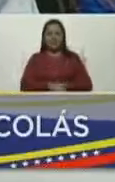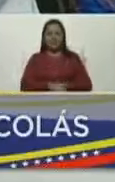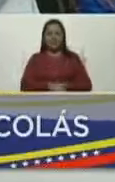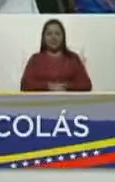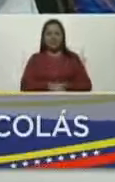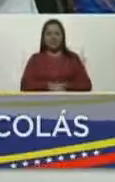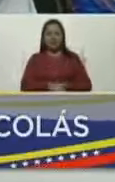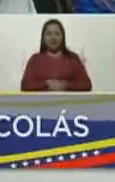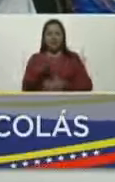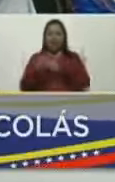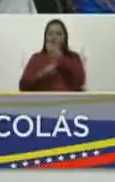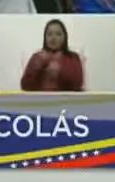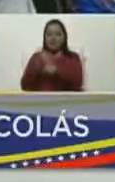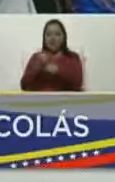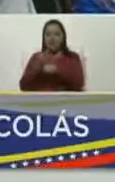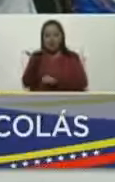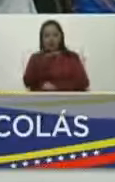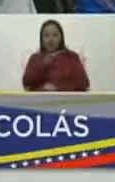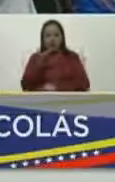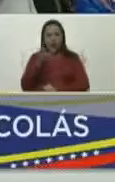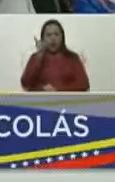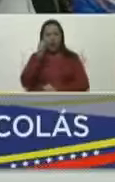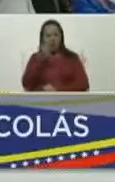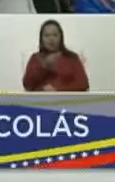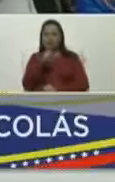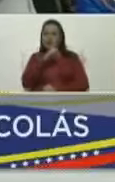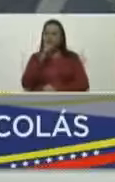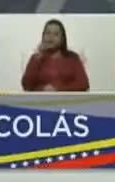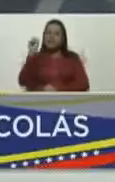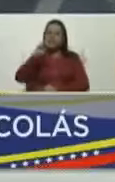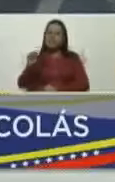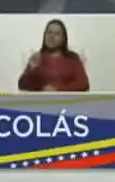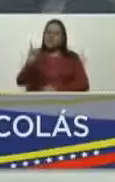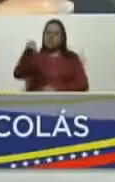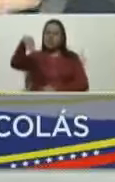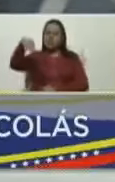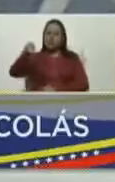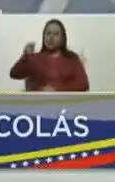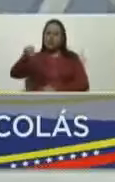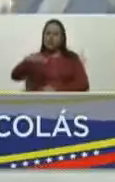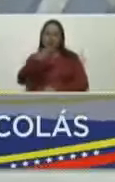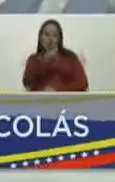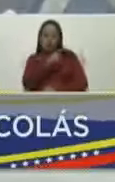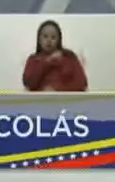¿Cómo le ha ido? Simón Medina. Excelente, presidente, excelente, gracias a Dios.